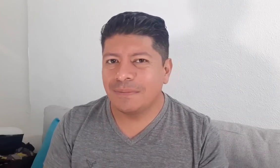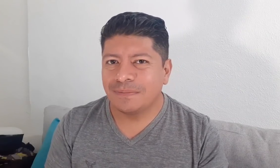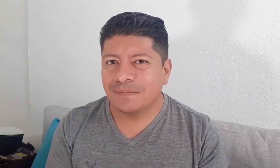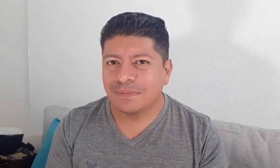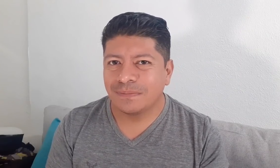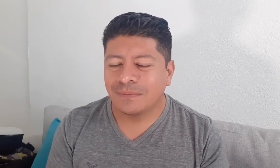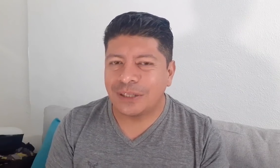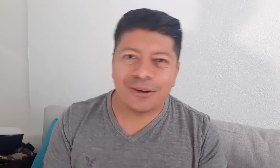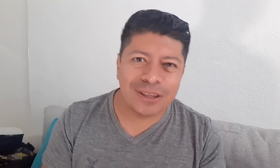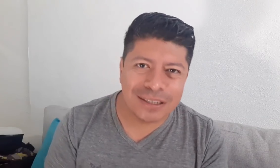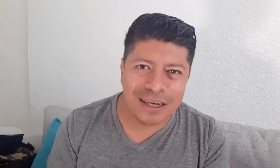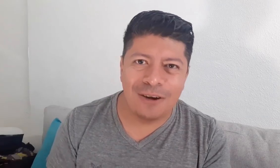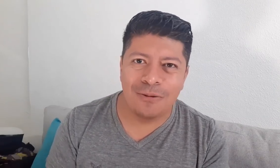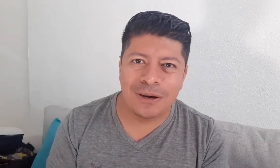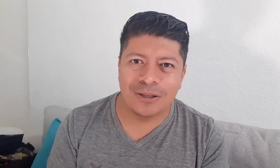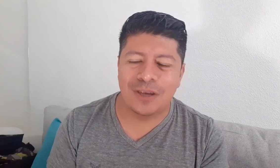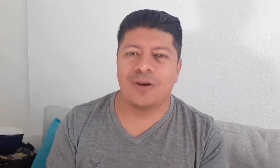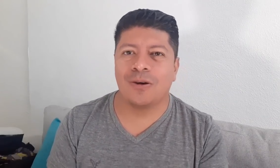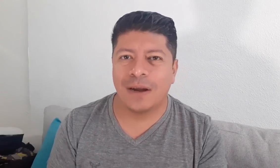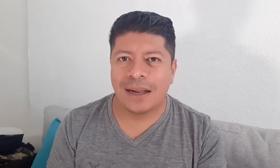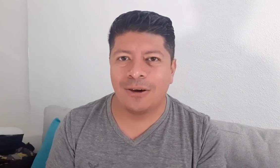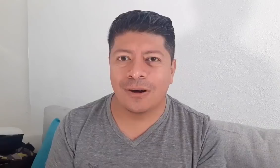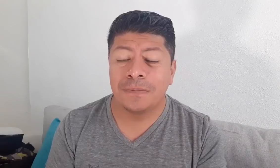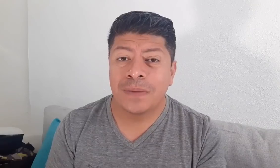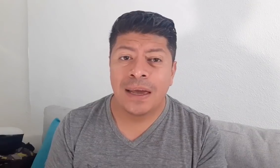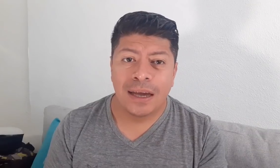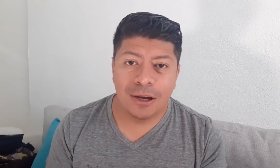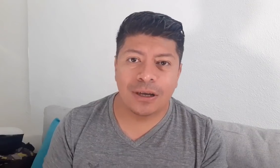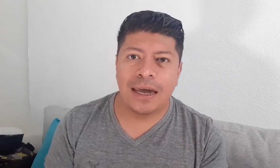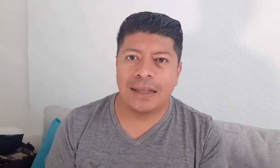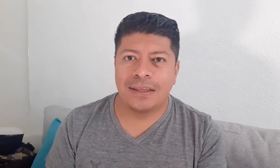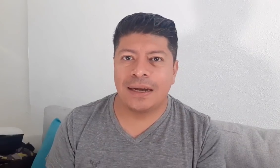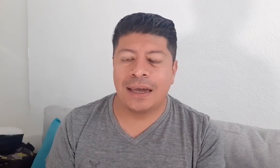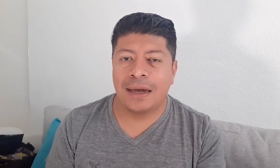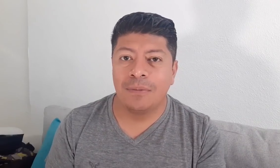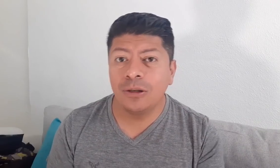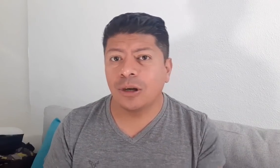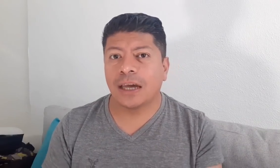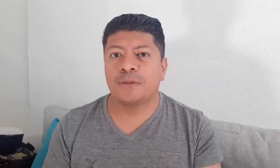Y si contestan el número, señor gobernador, creo que